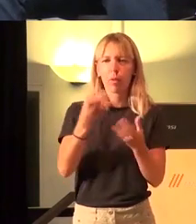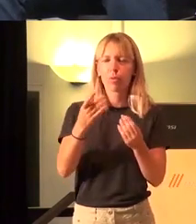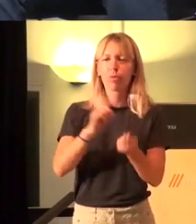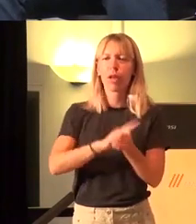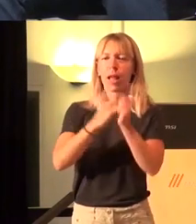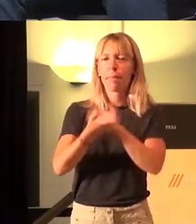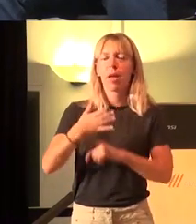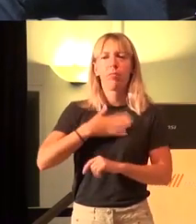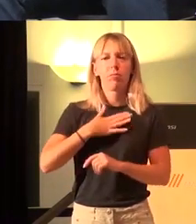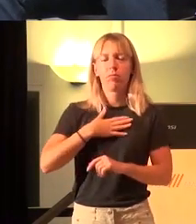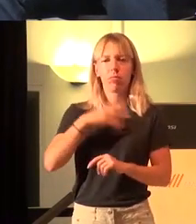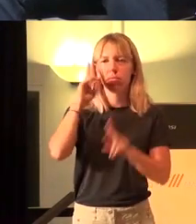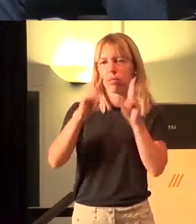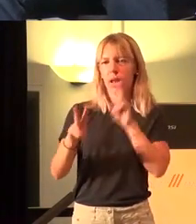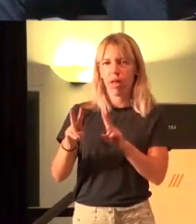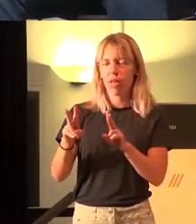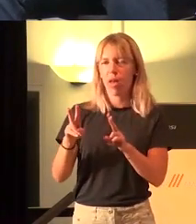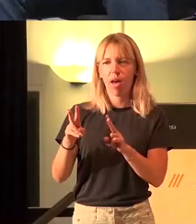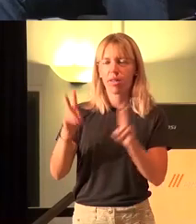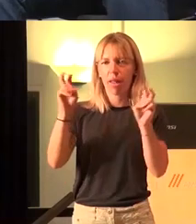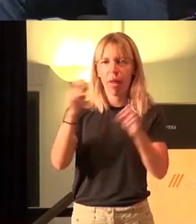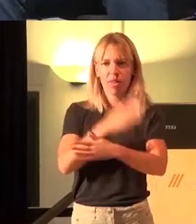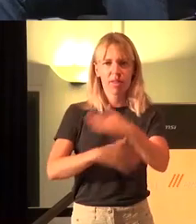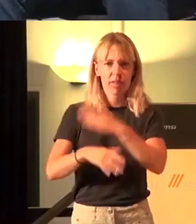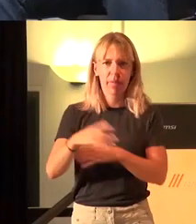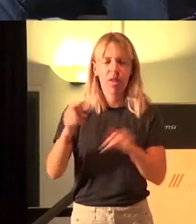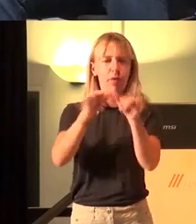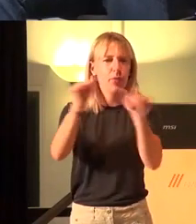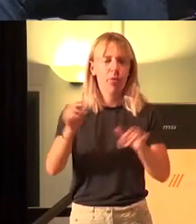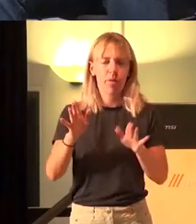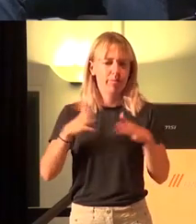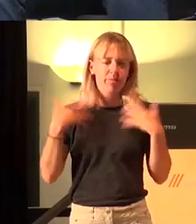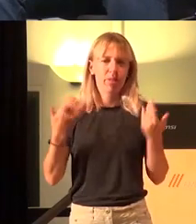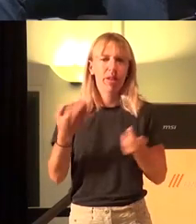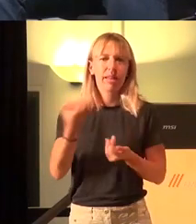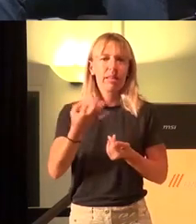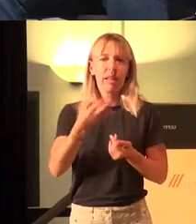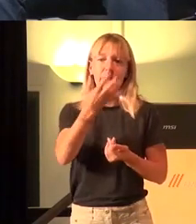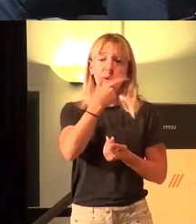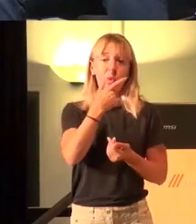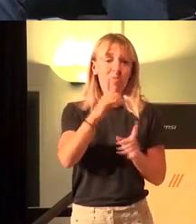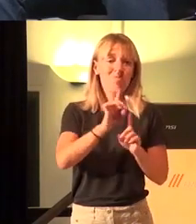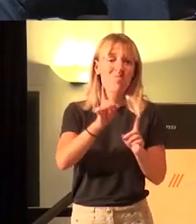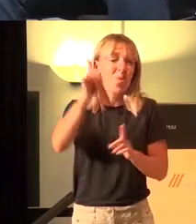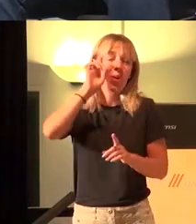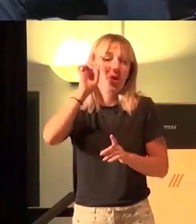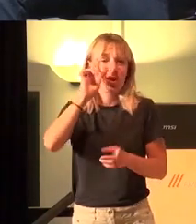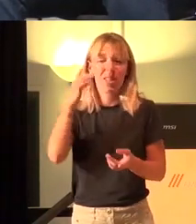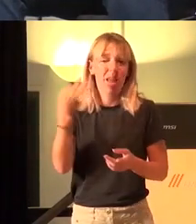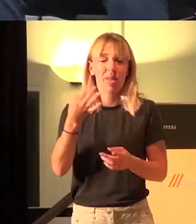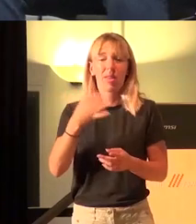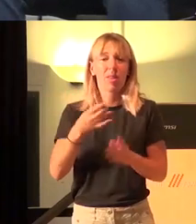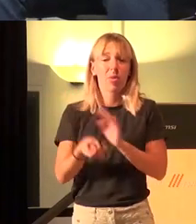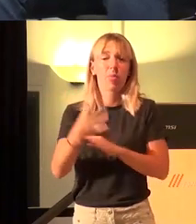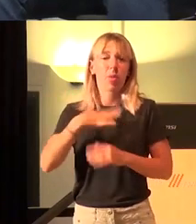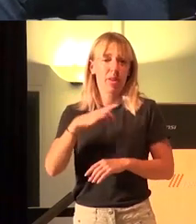cambiar mi mirada de la discapacidad de una manera asombrosa que cuando no la conoces no sabes qué te puede